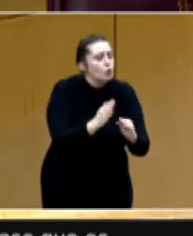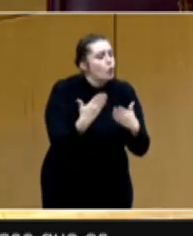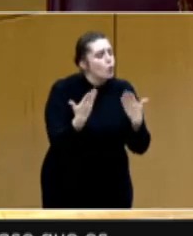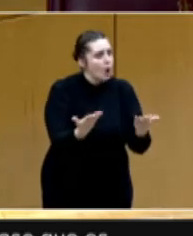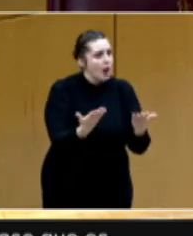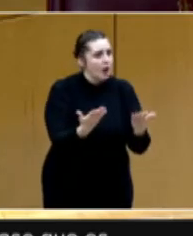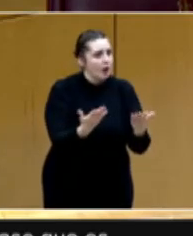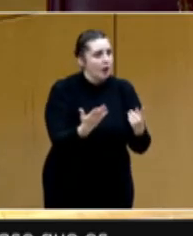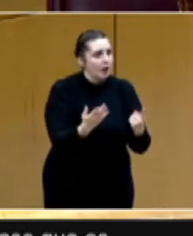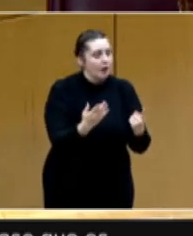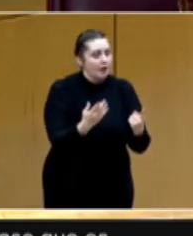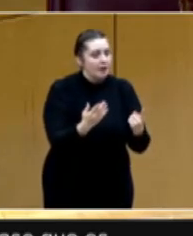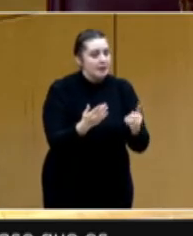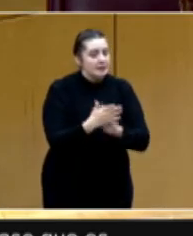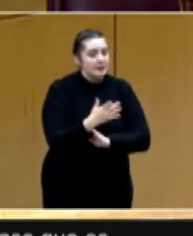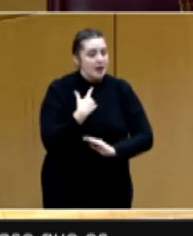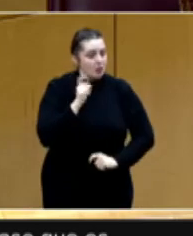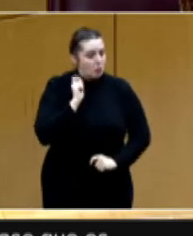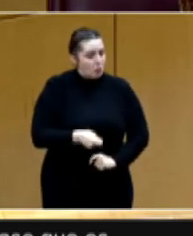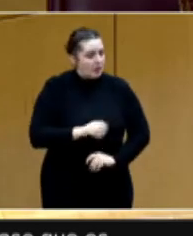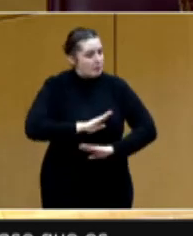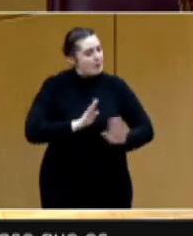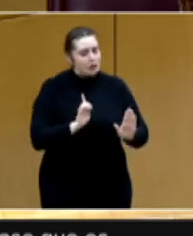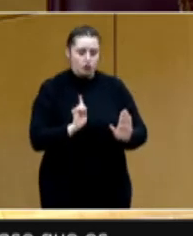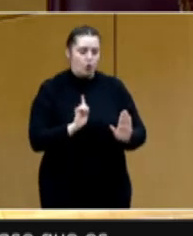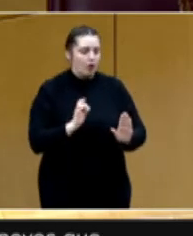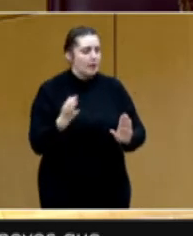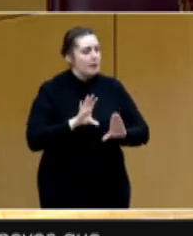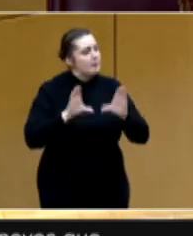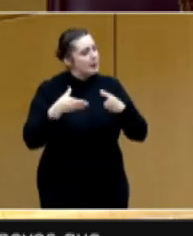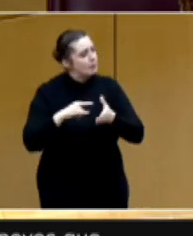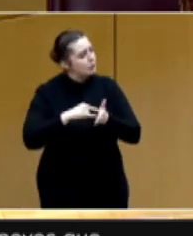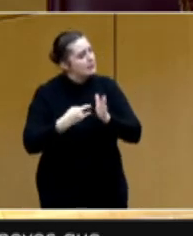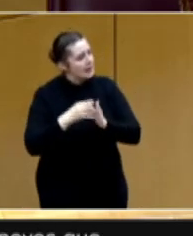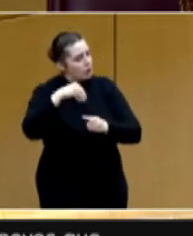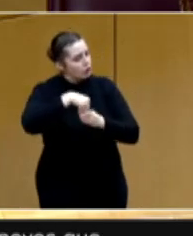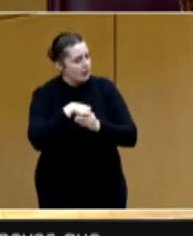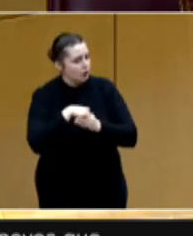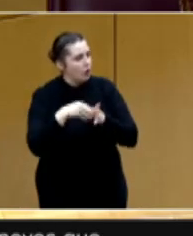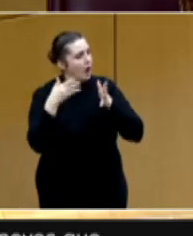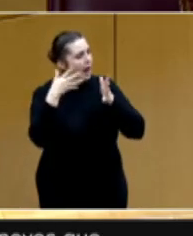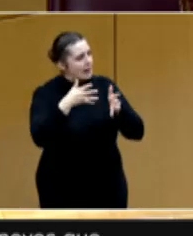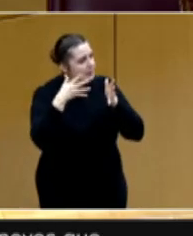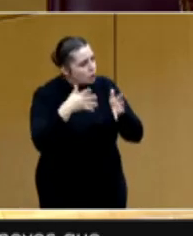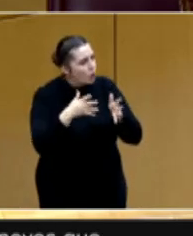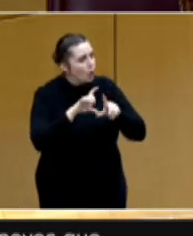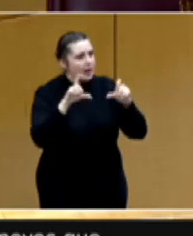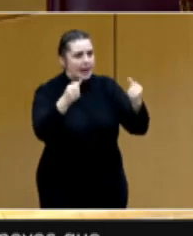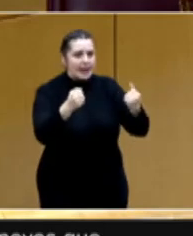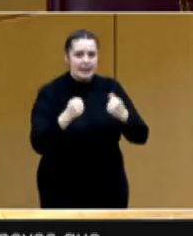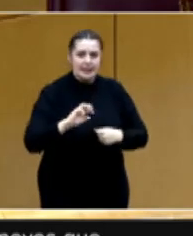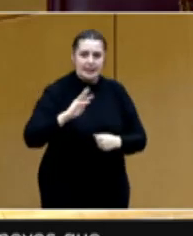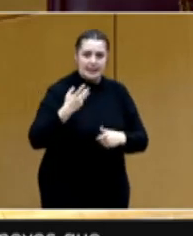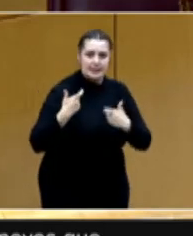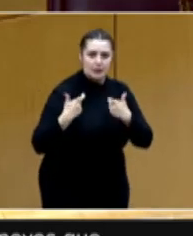medida tiene que contar con el parecer equipos técnicos que asesoren las entidades del